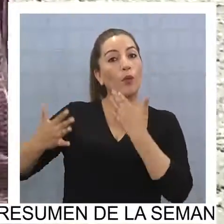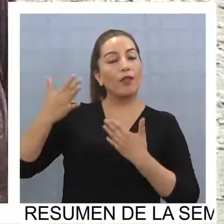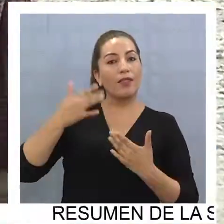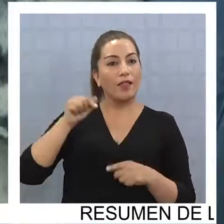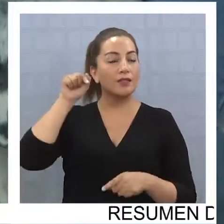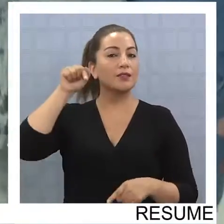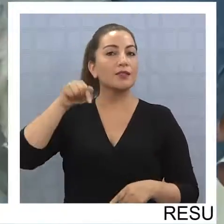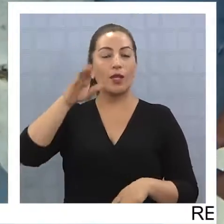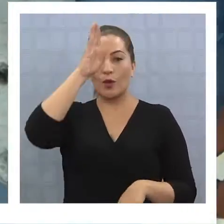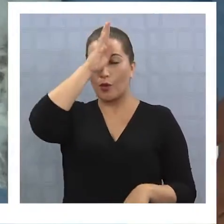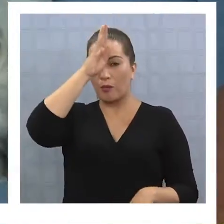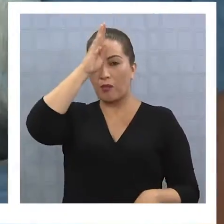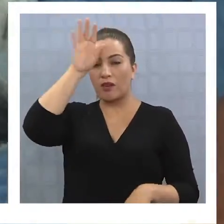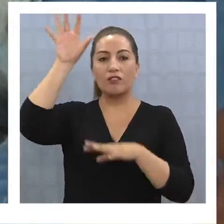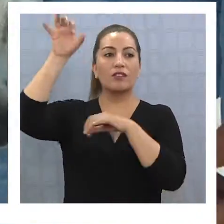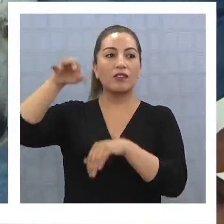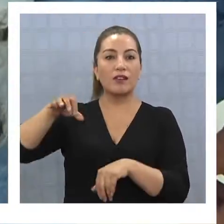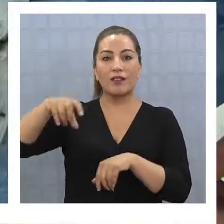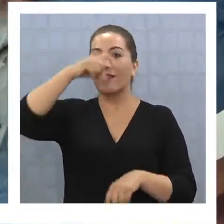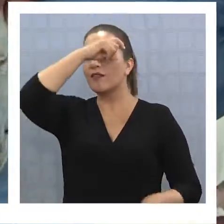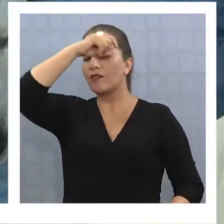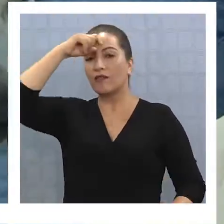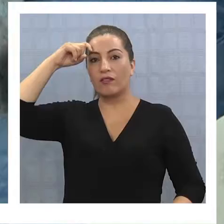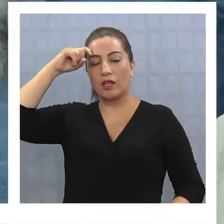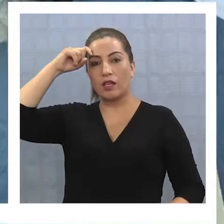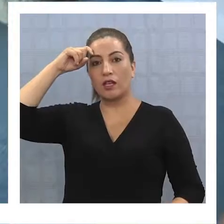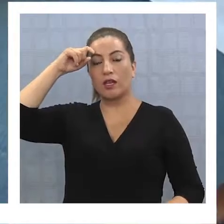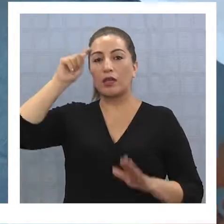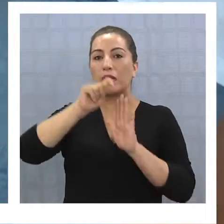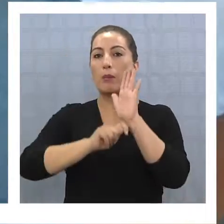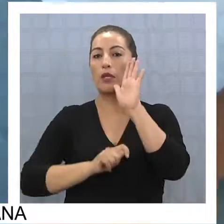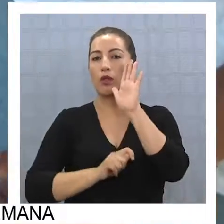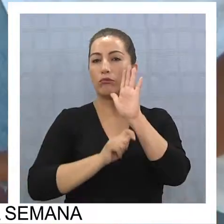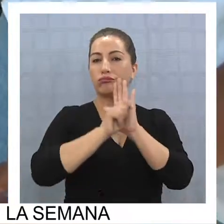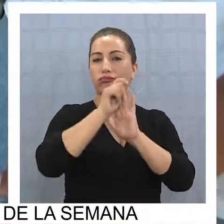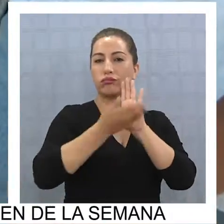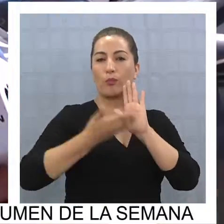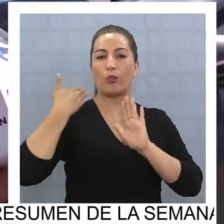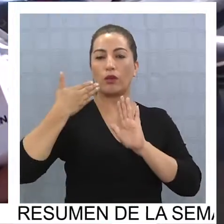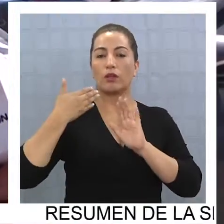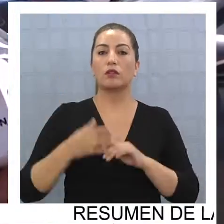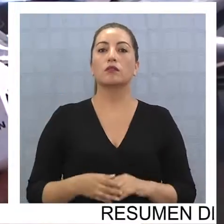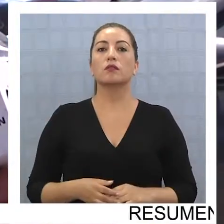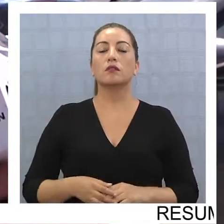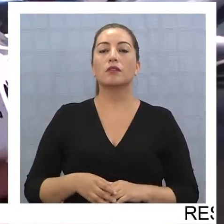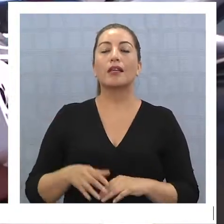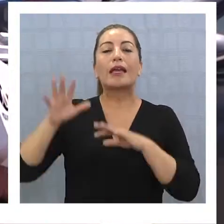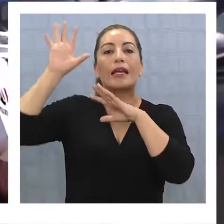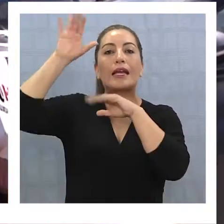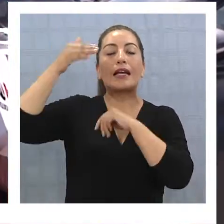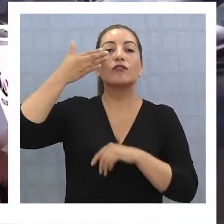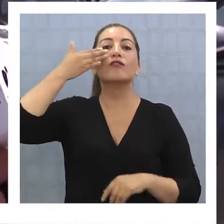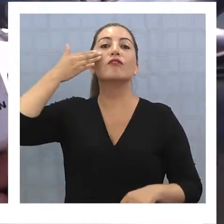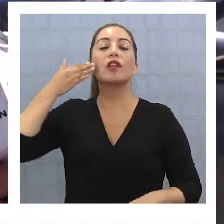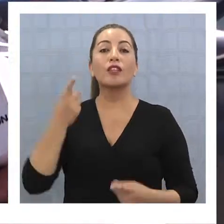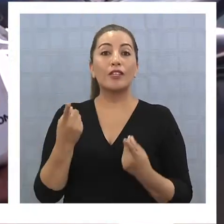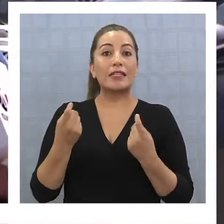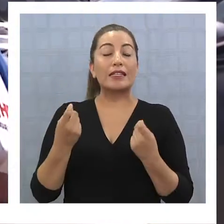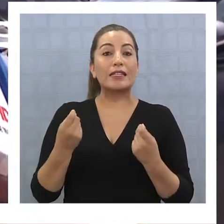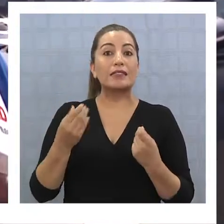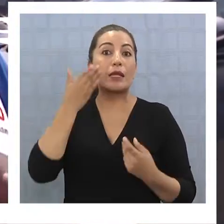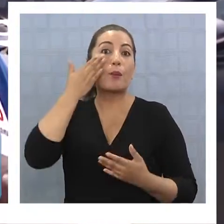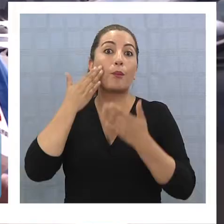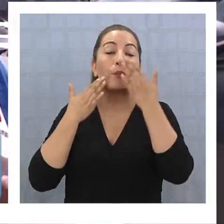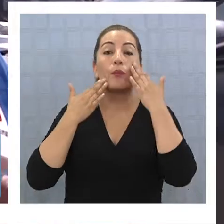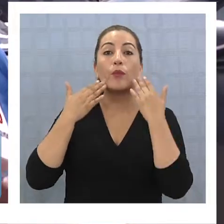mascotas en este periodo estival que se anuncia con altas temperaturas. Gran cantidad de gatitos blancos que necesitan usar protector solar,